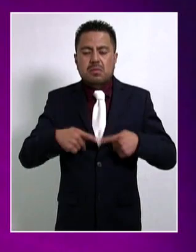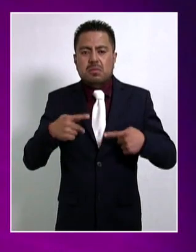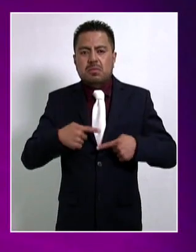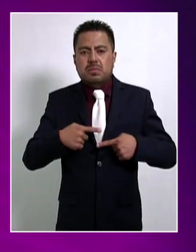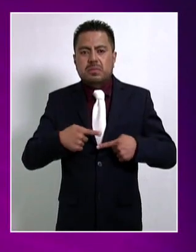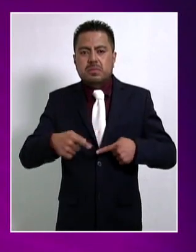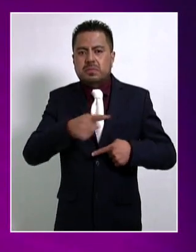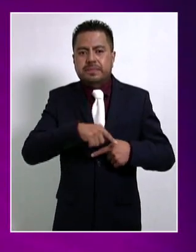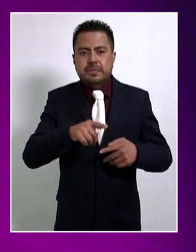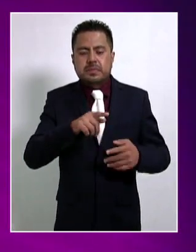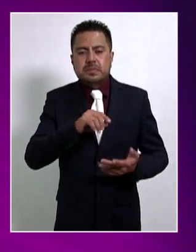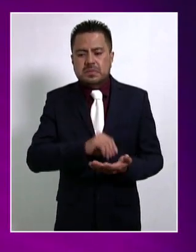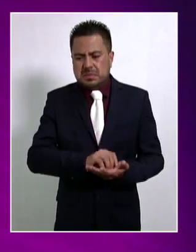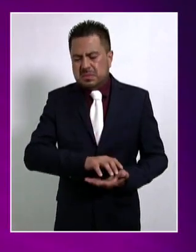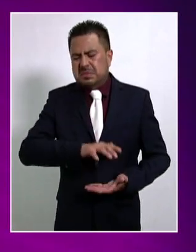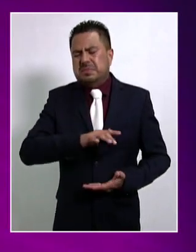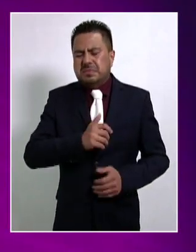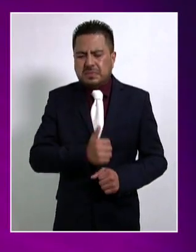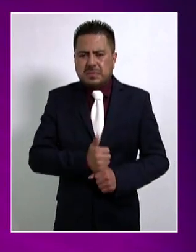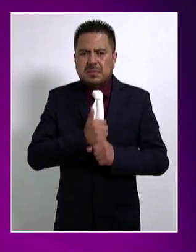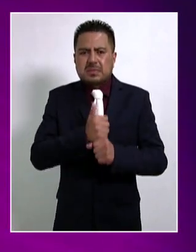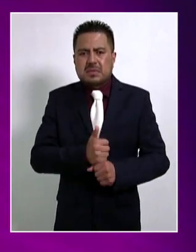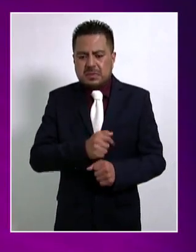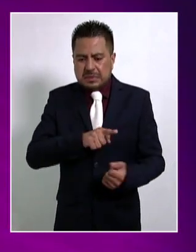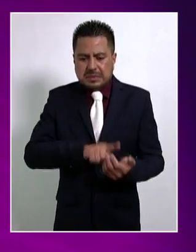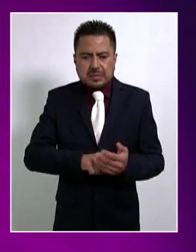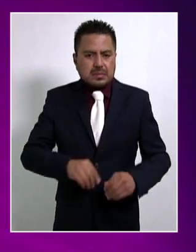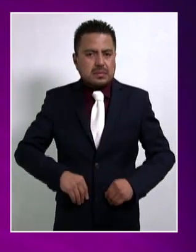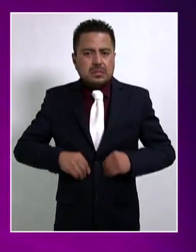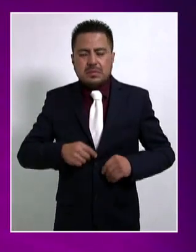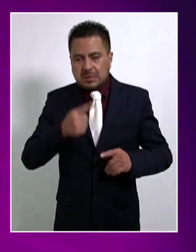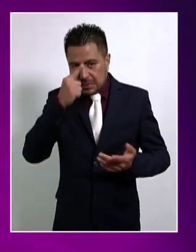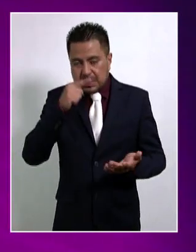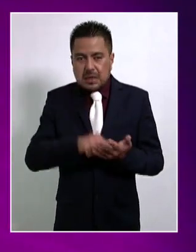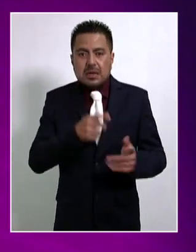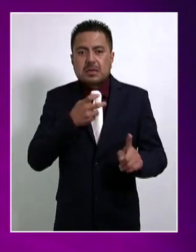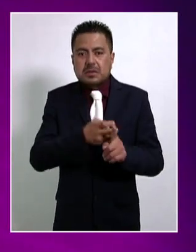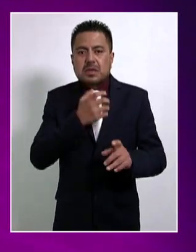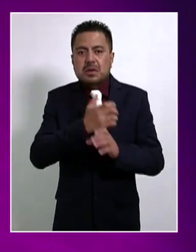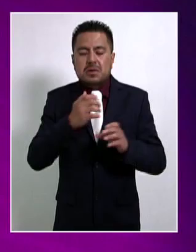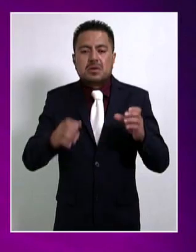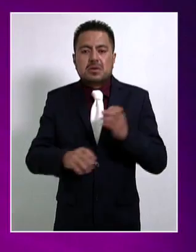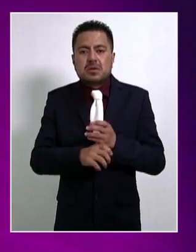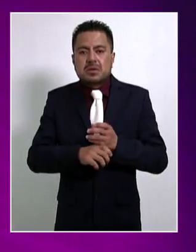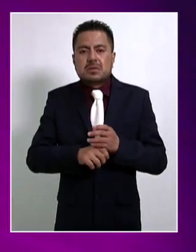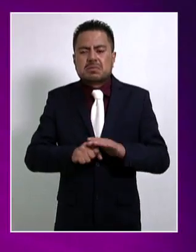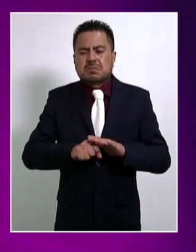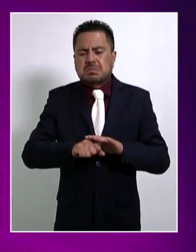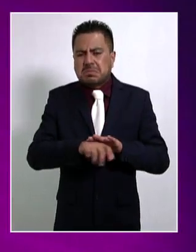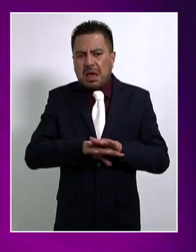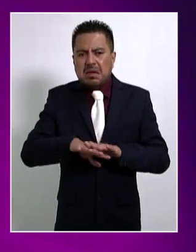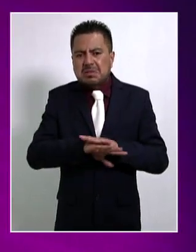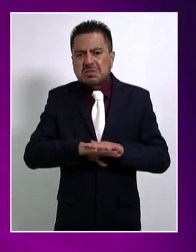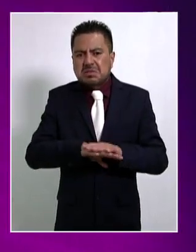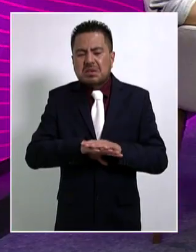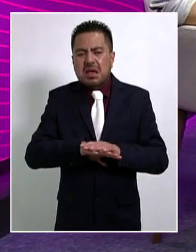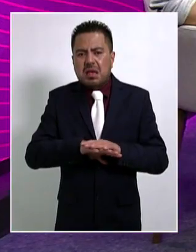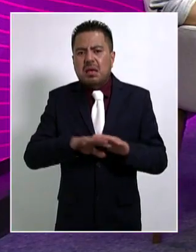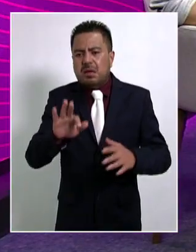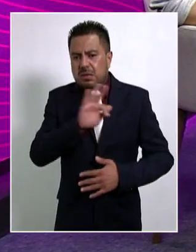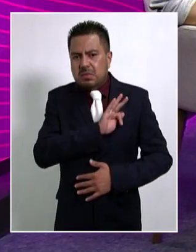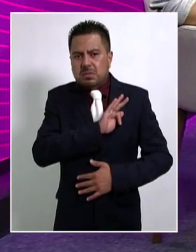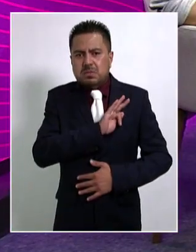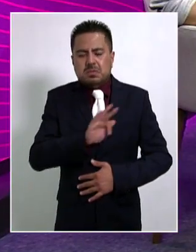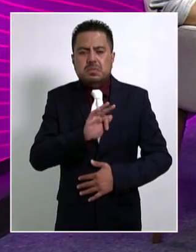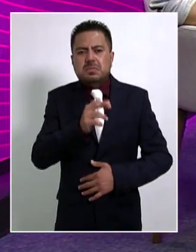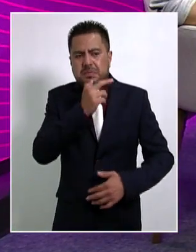persona un gran martirio y un sufrimiento en su vida. Y creo que esas cosas son tan básicas que